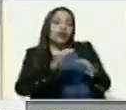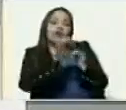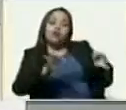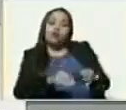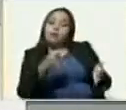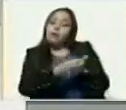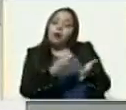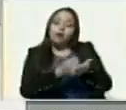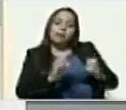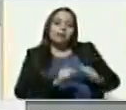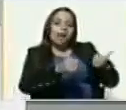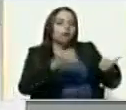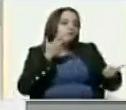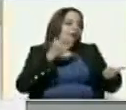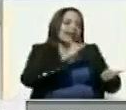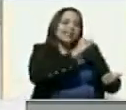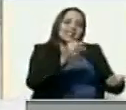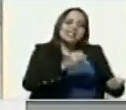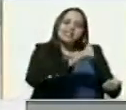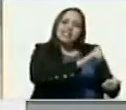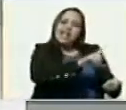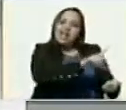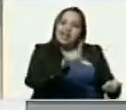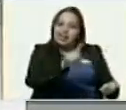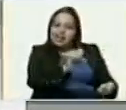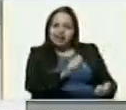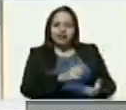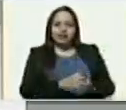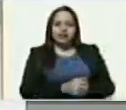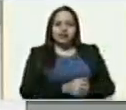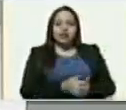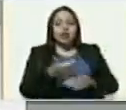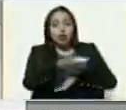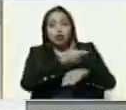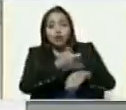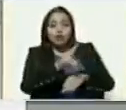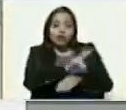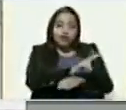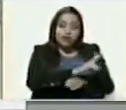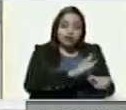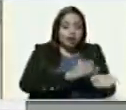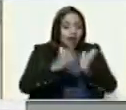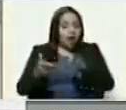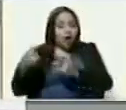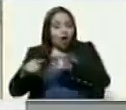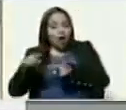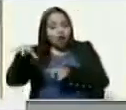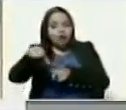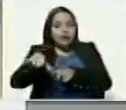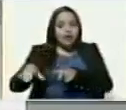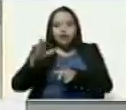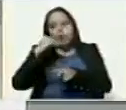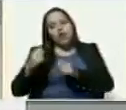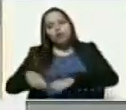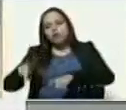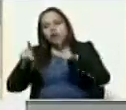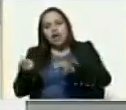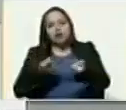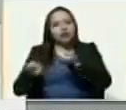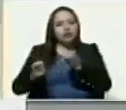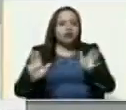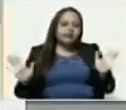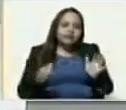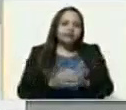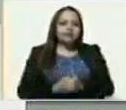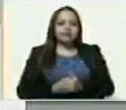han surgido, claro, ¿verdad? Sobre el cual ni el Estado venezolano ni otros estados tienen la posibilidad de controlarlos, pues. Claro.